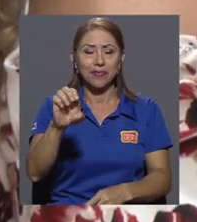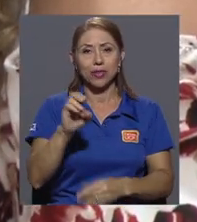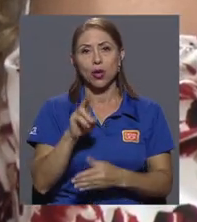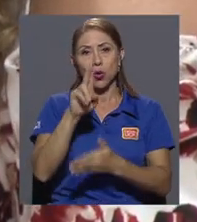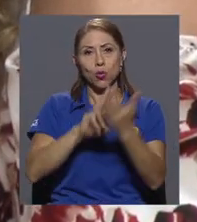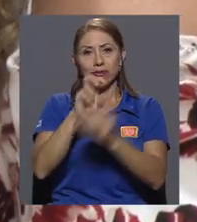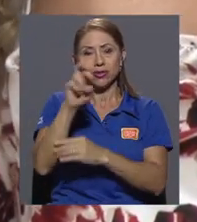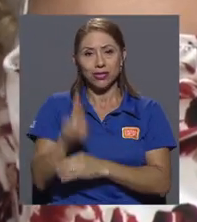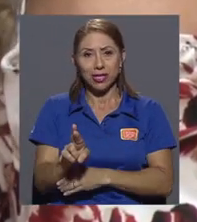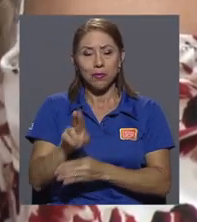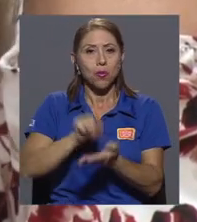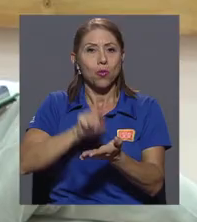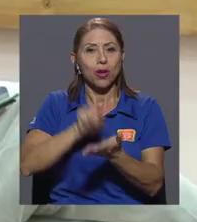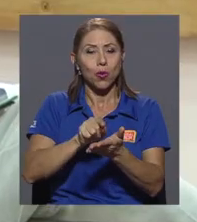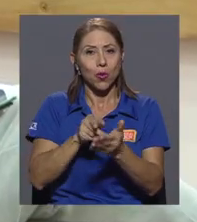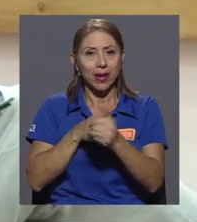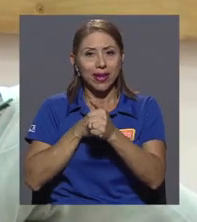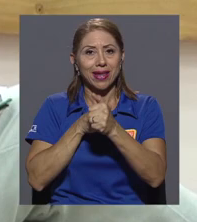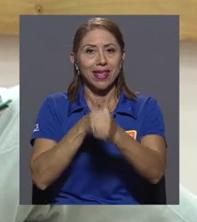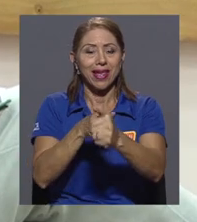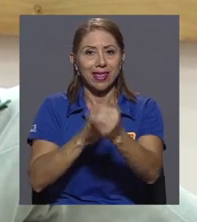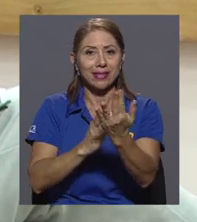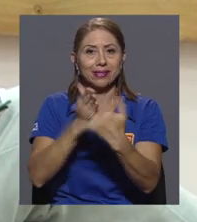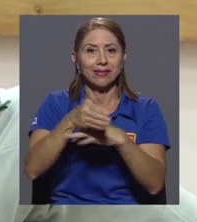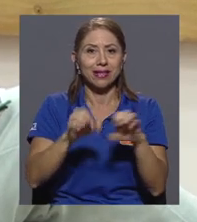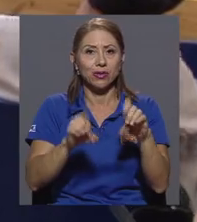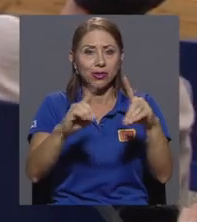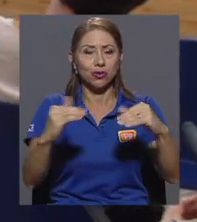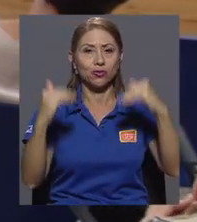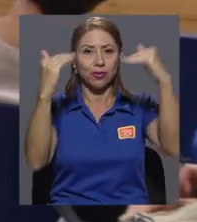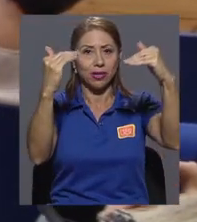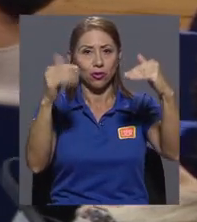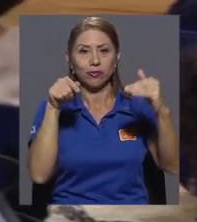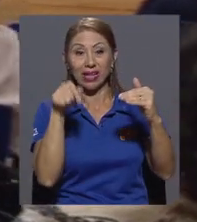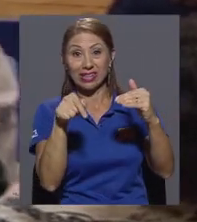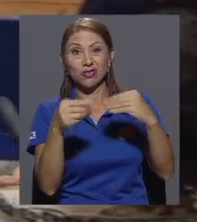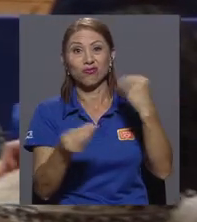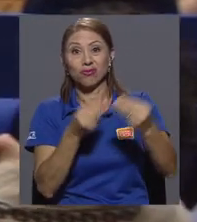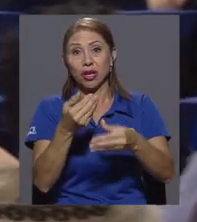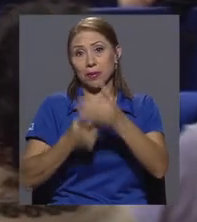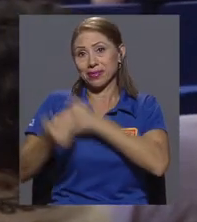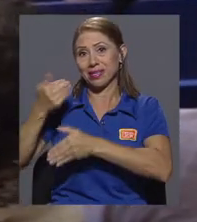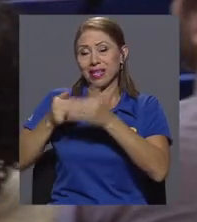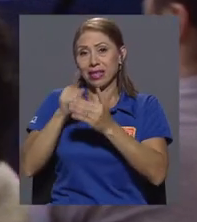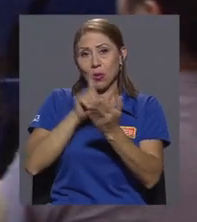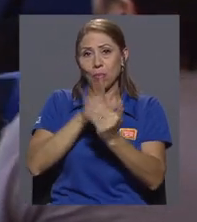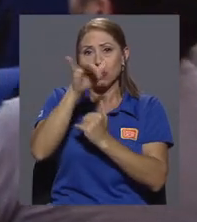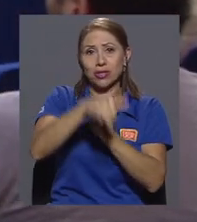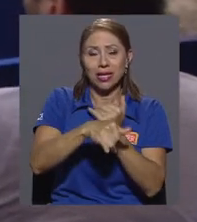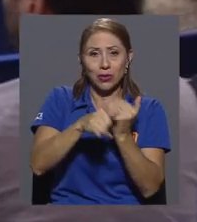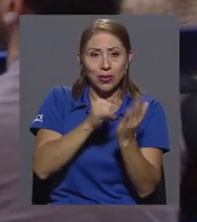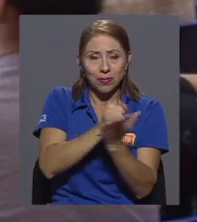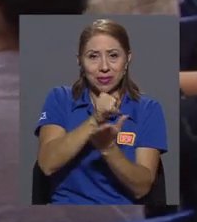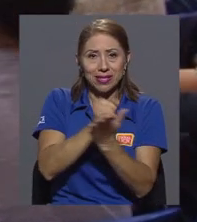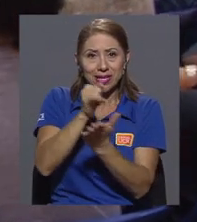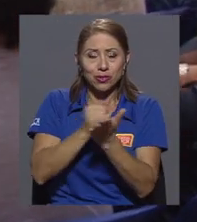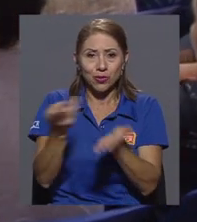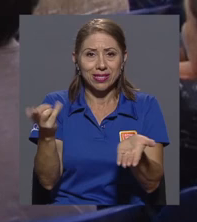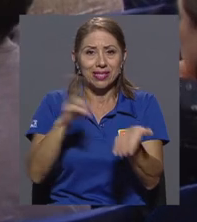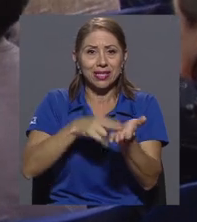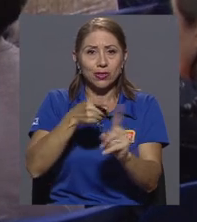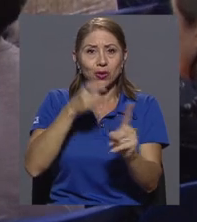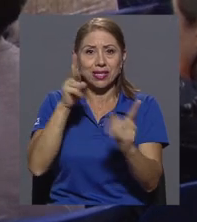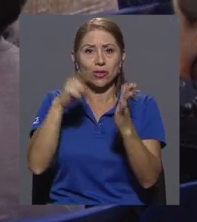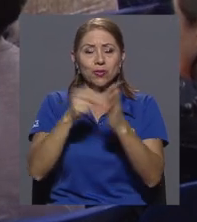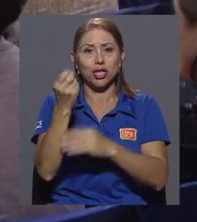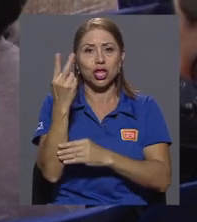de Accesibilidad en la Educación Superior. Esta guía tiene como precedente un proyecto de investigación inscrito en el INIE desde el 2012